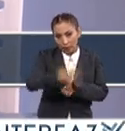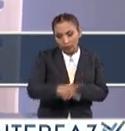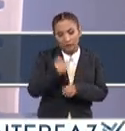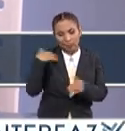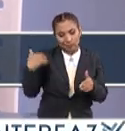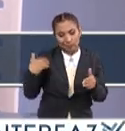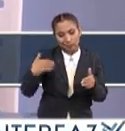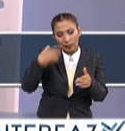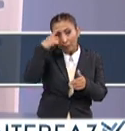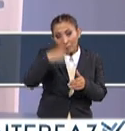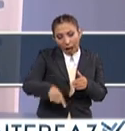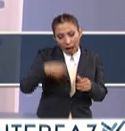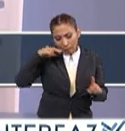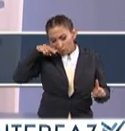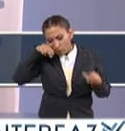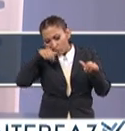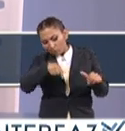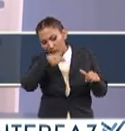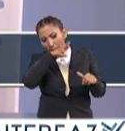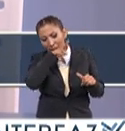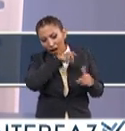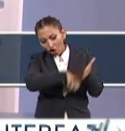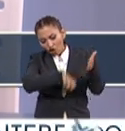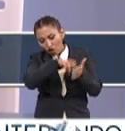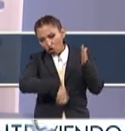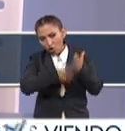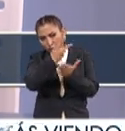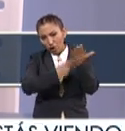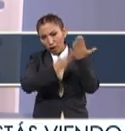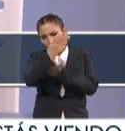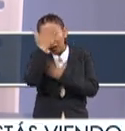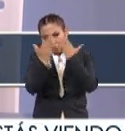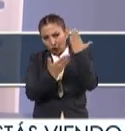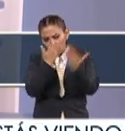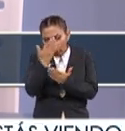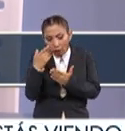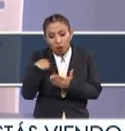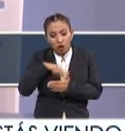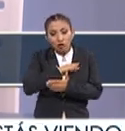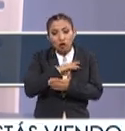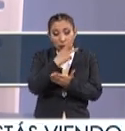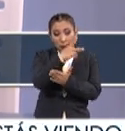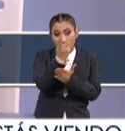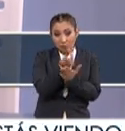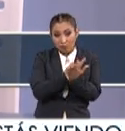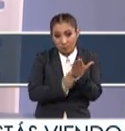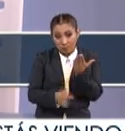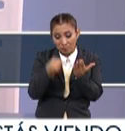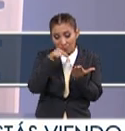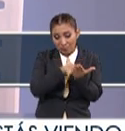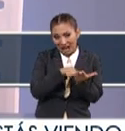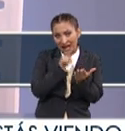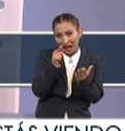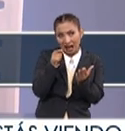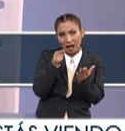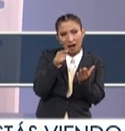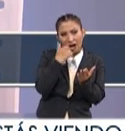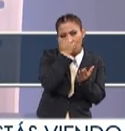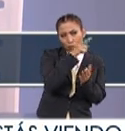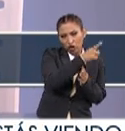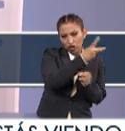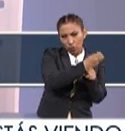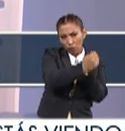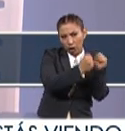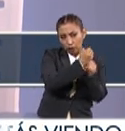país para poner el foco a la mejora de los planes de estudio. Nosotros el plan que tenemos a partir de los alumnos